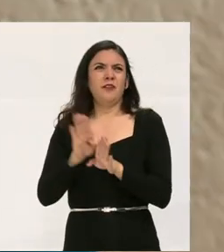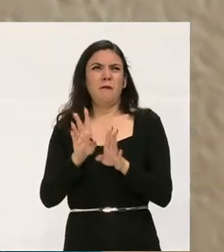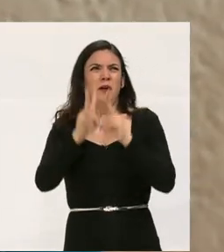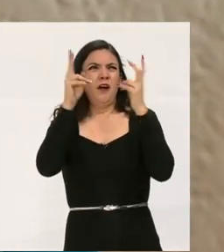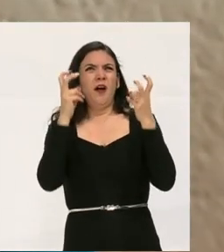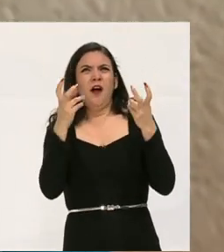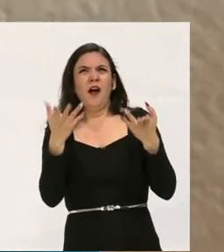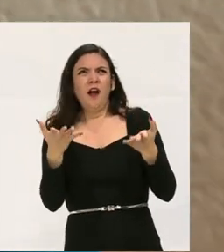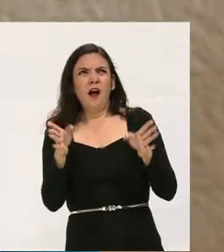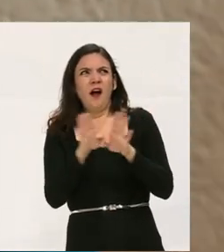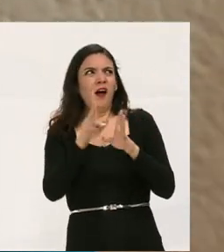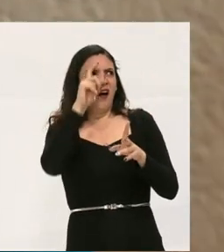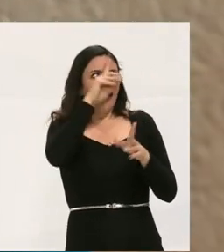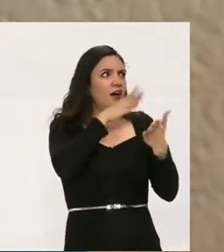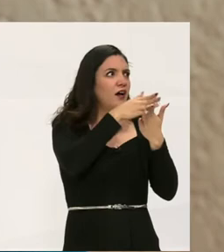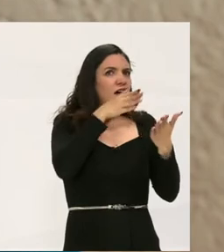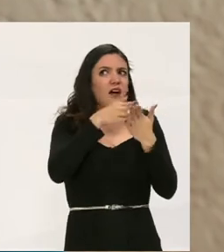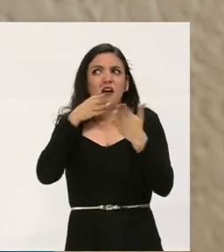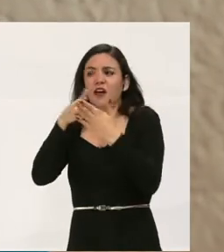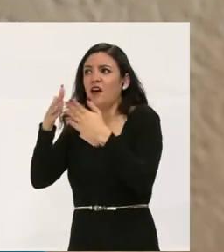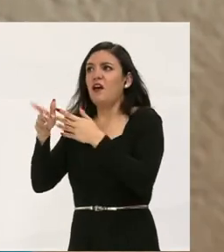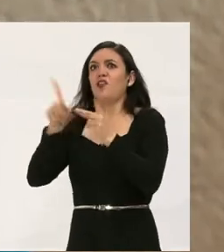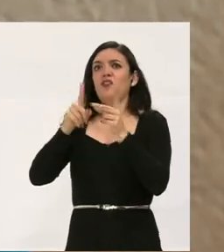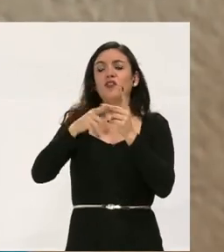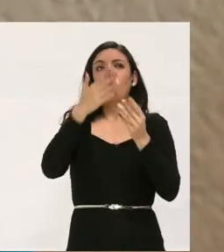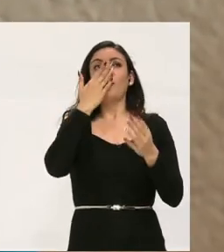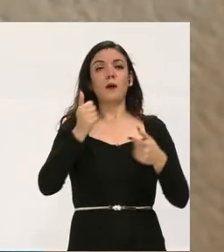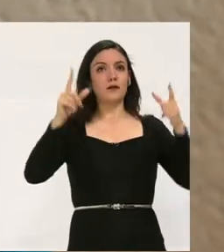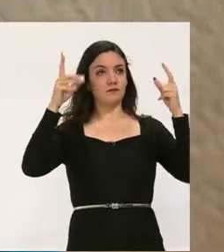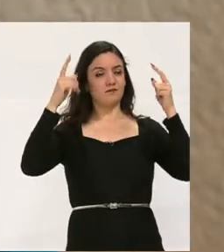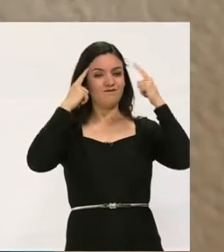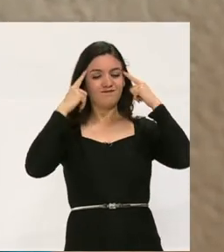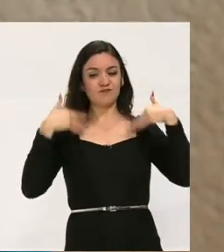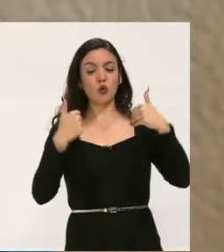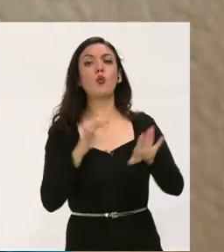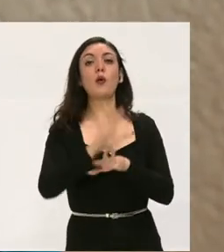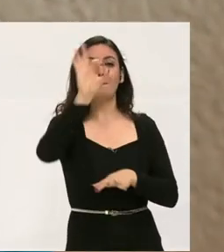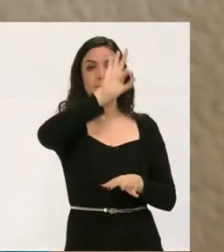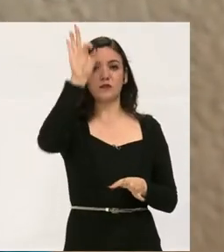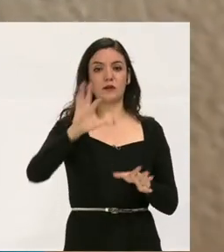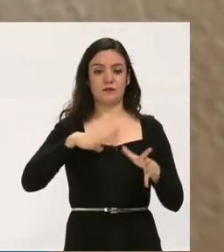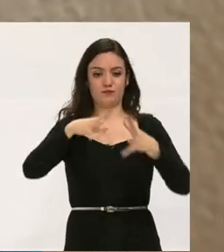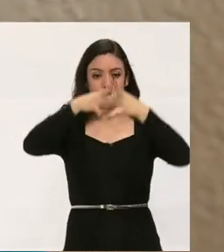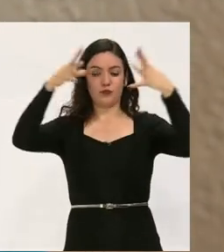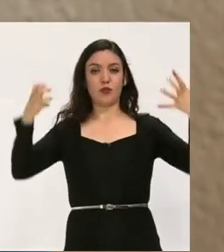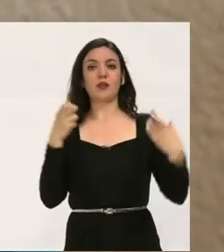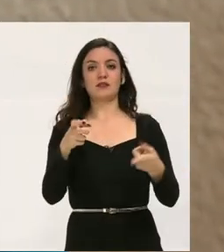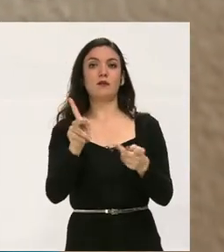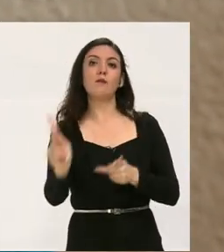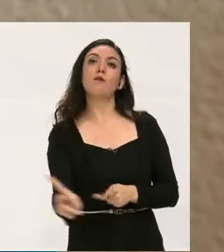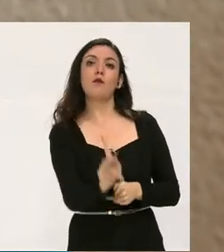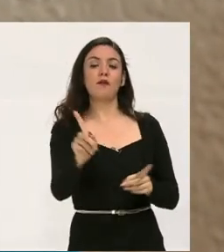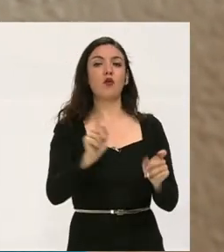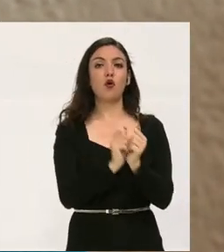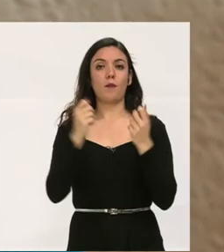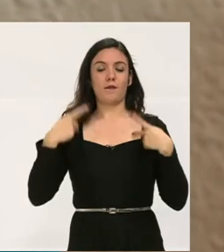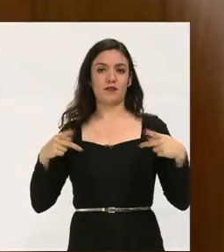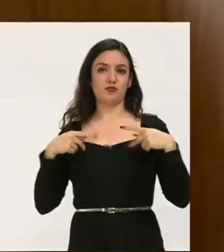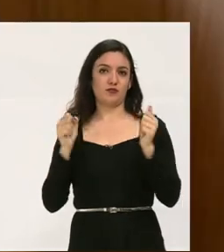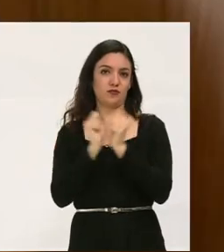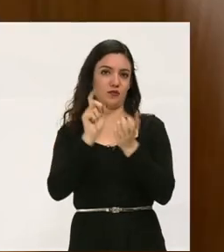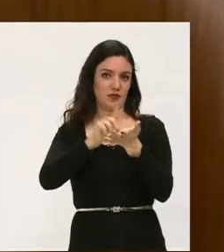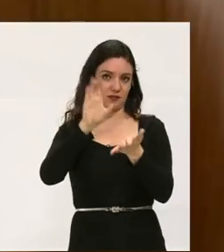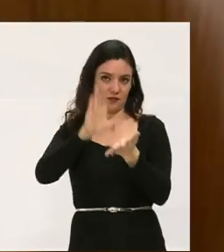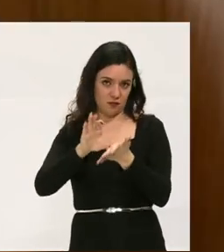que esto era todo como un tema tabú y a lo mejor no se tenía como la conciencia del porcentaje de población tan grande que se tiene de